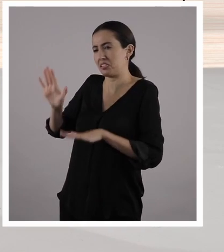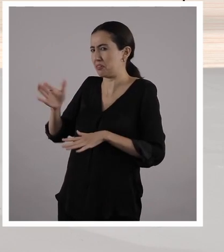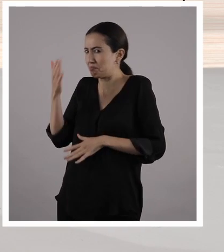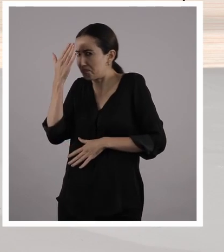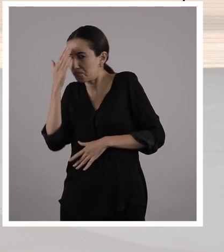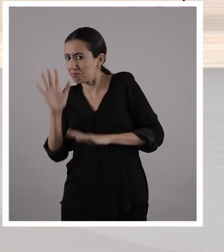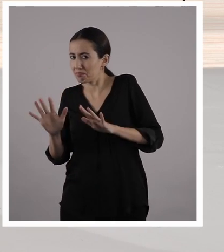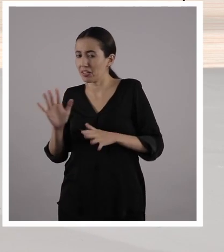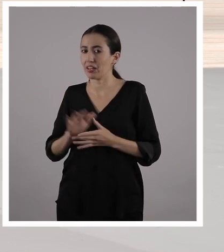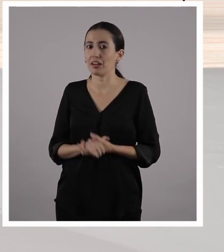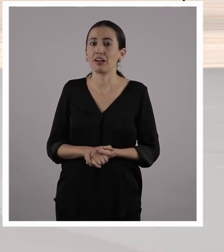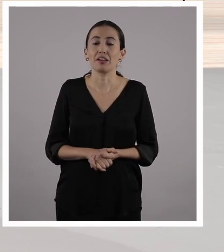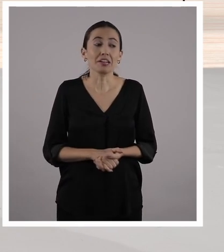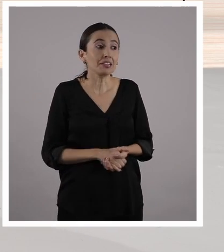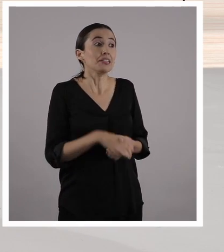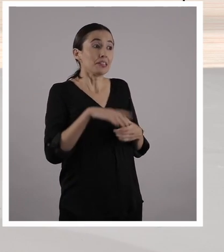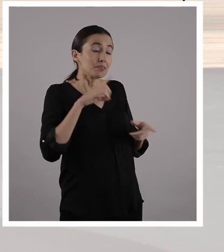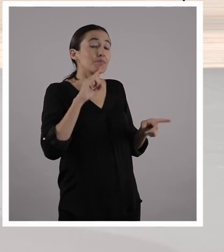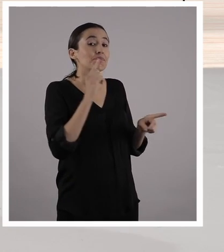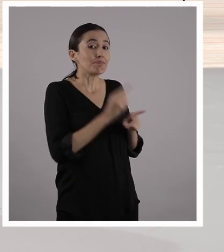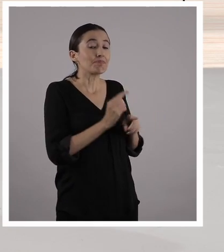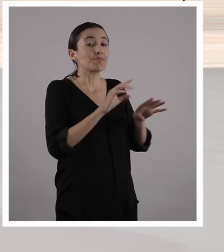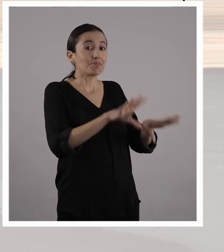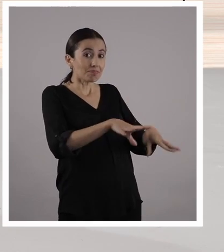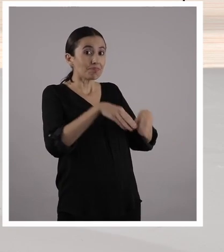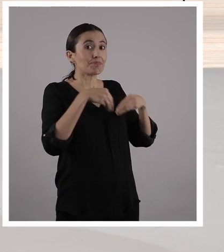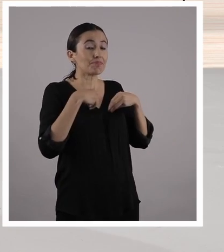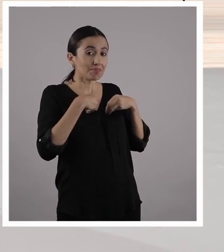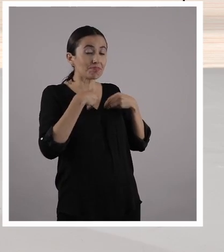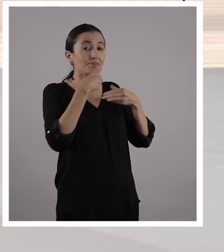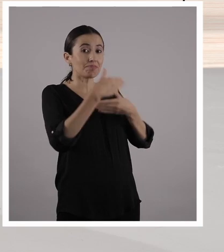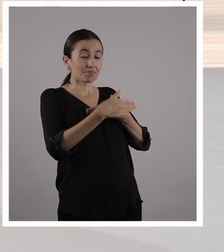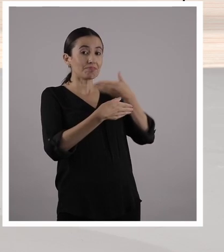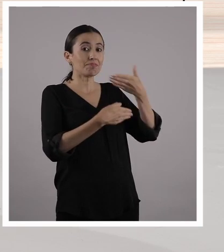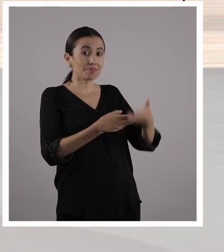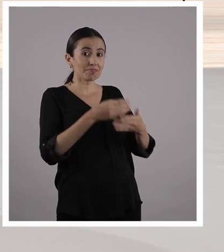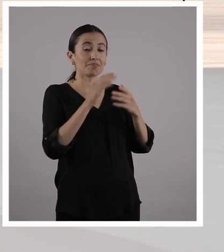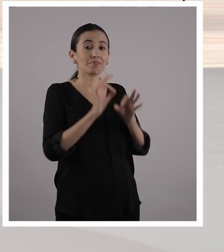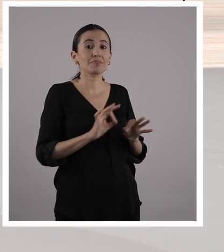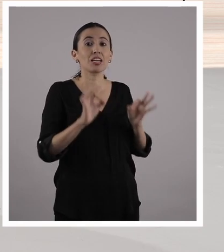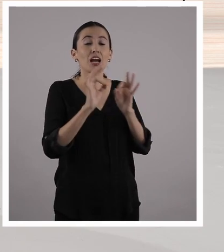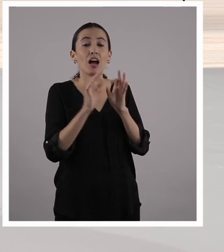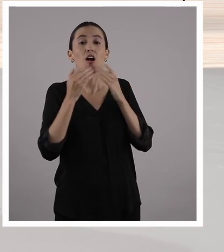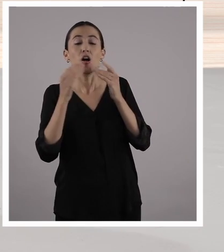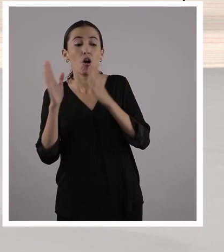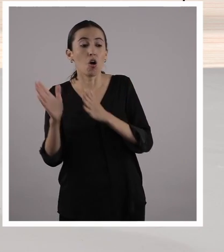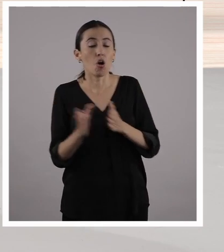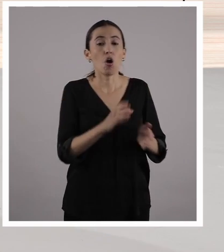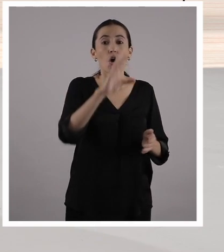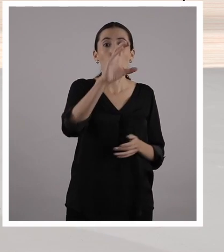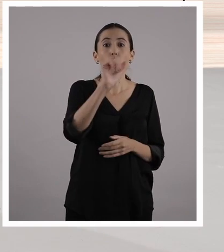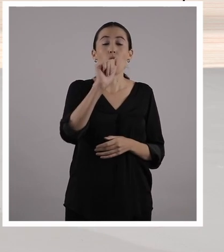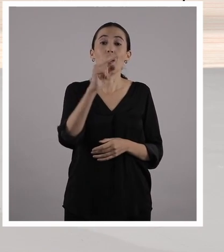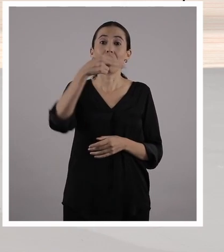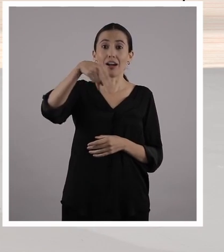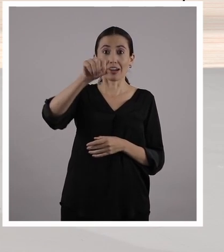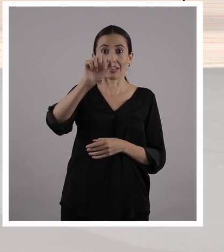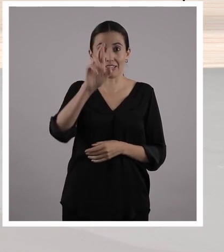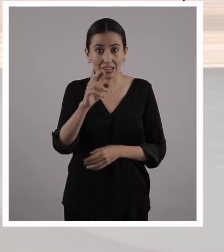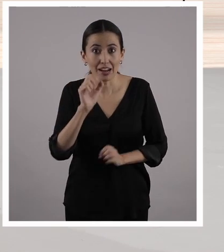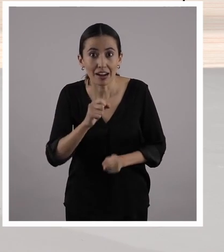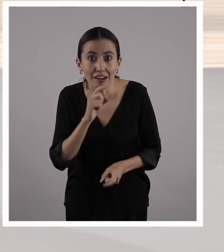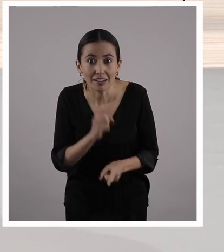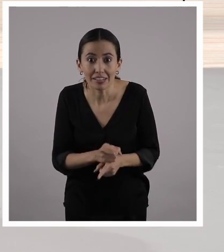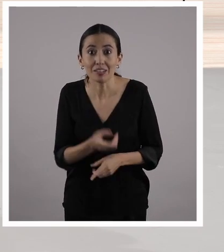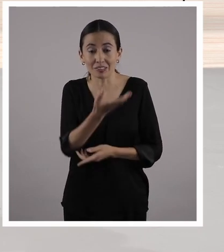estoy muy seguro, no conozco mucho la narración. Pues yo sí tengo la leyenda completa, la leyenda del origen de los cañares. Wow. ¿La quiere